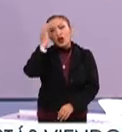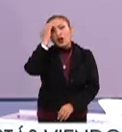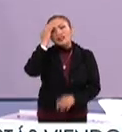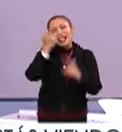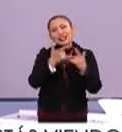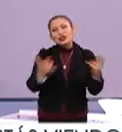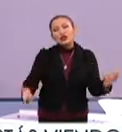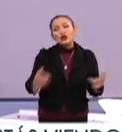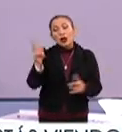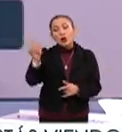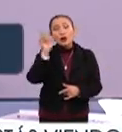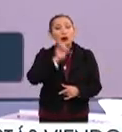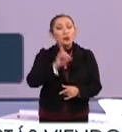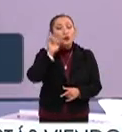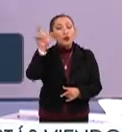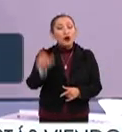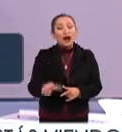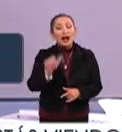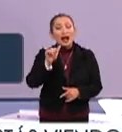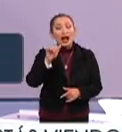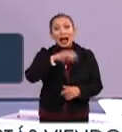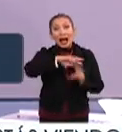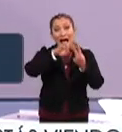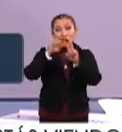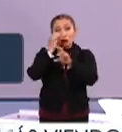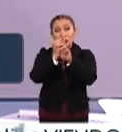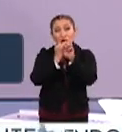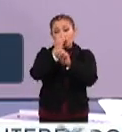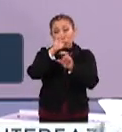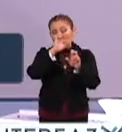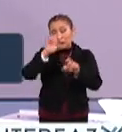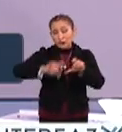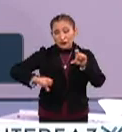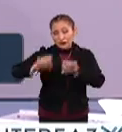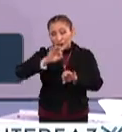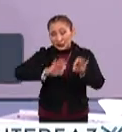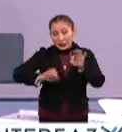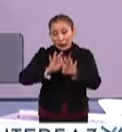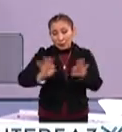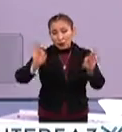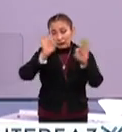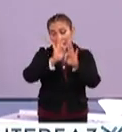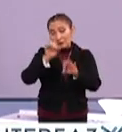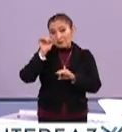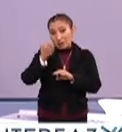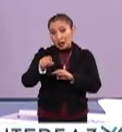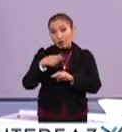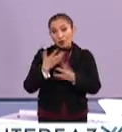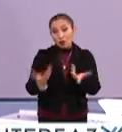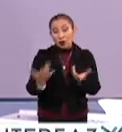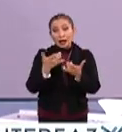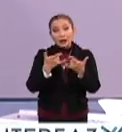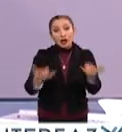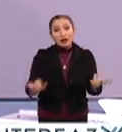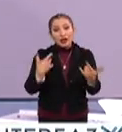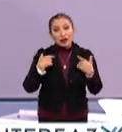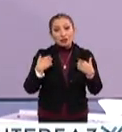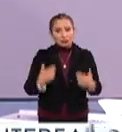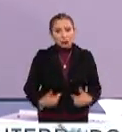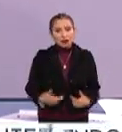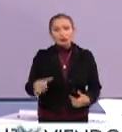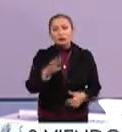la historia de una de las astrofísicas más importantes de, pues precisamente de la historia de la